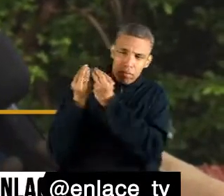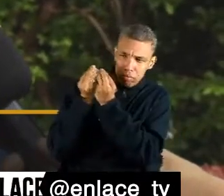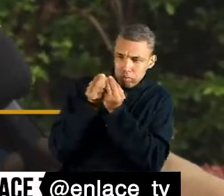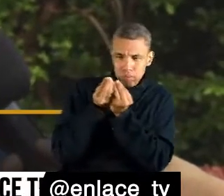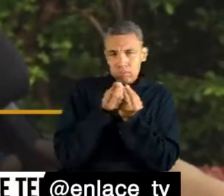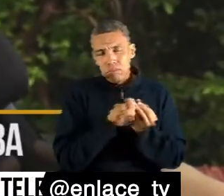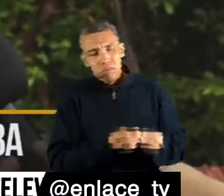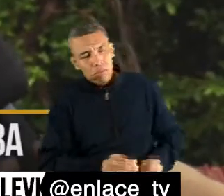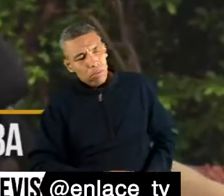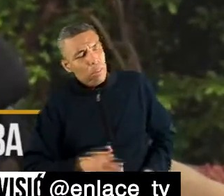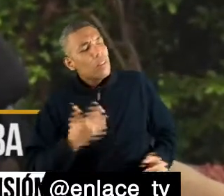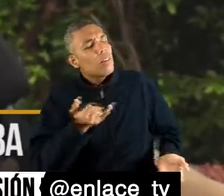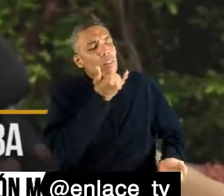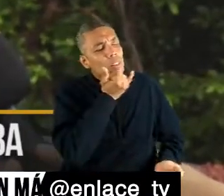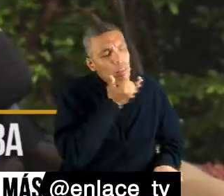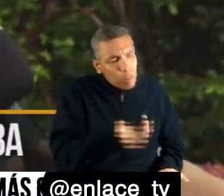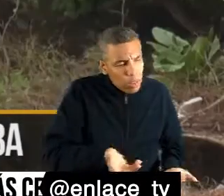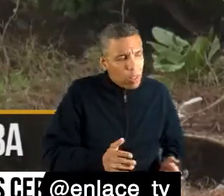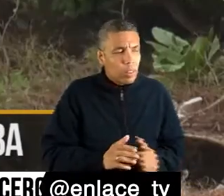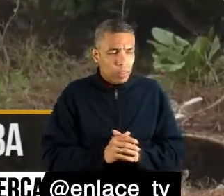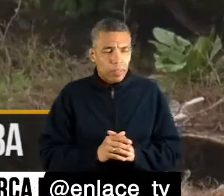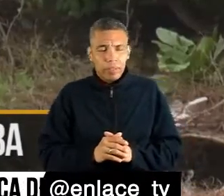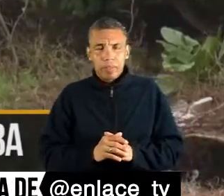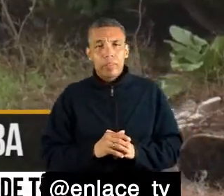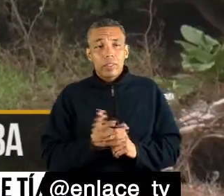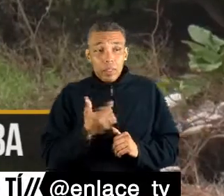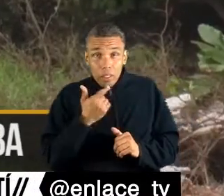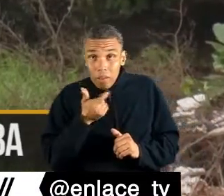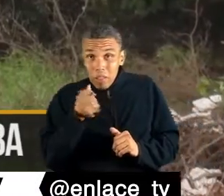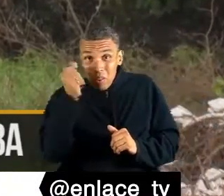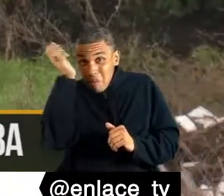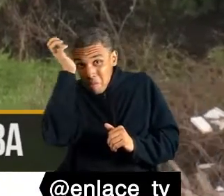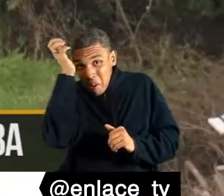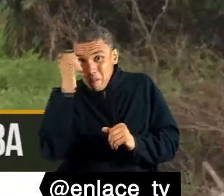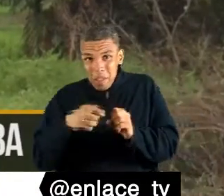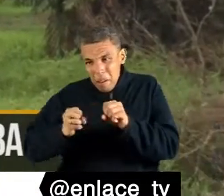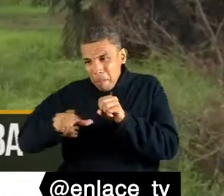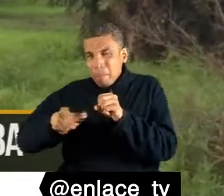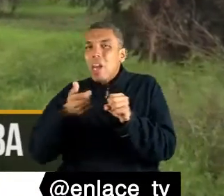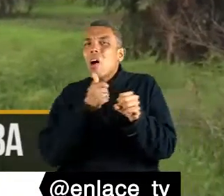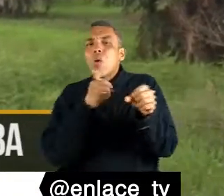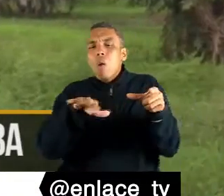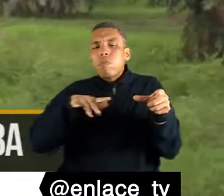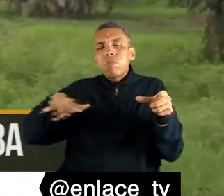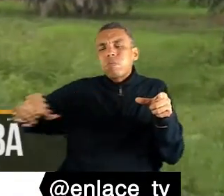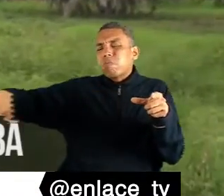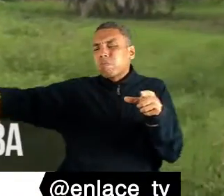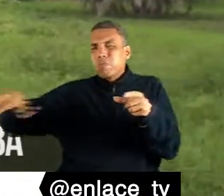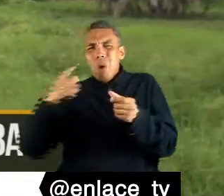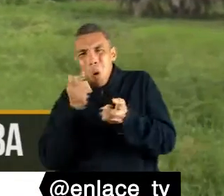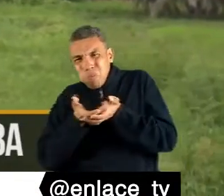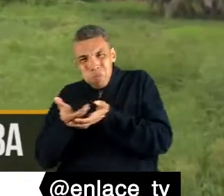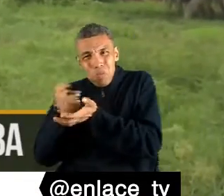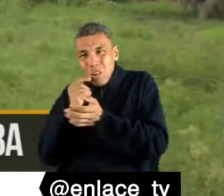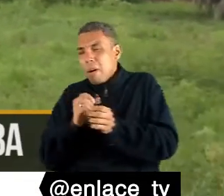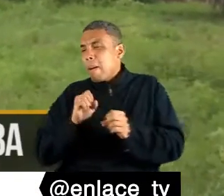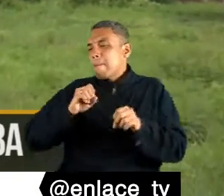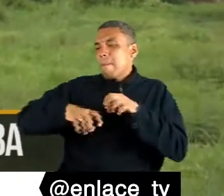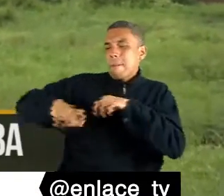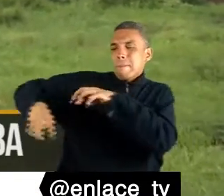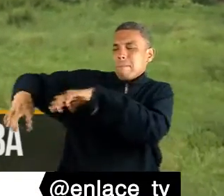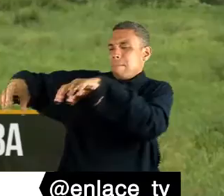señores se comprometieron a no seguir rellenando los humedales. Todo indica que lo que se pretende con los rellenos que allí se adelantan es la de construir vivienda en estos humedales,